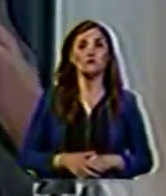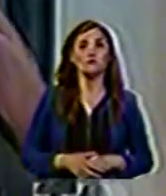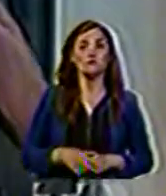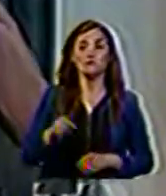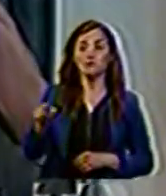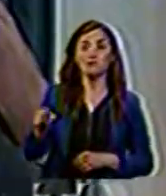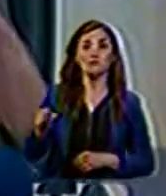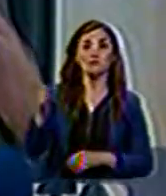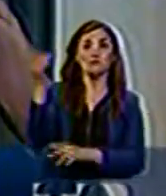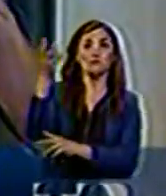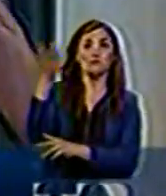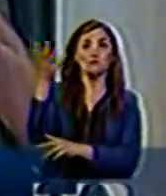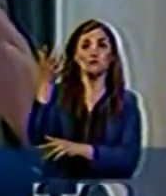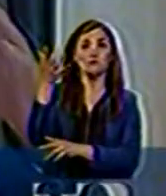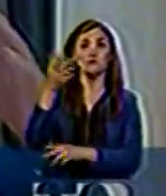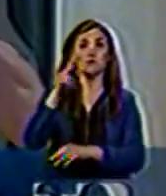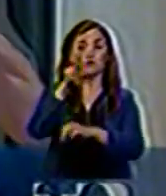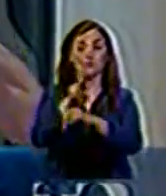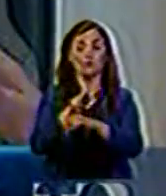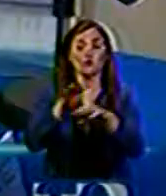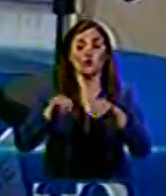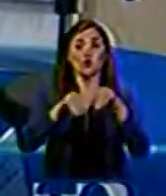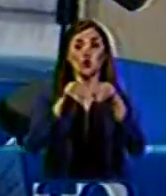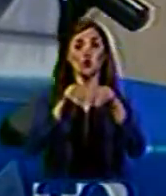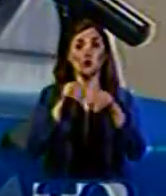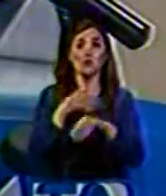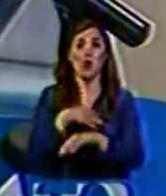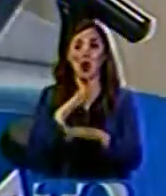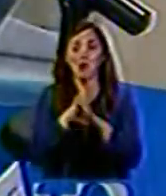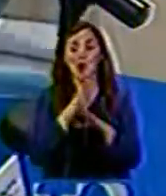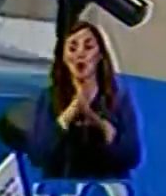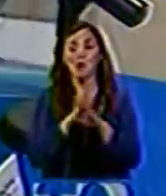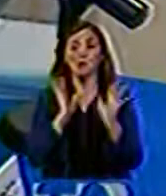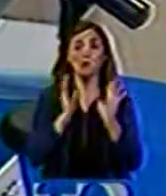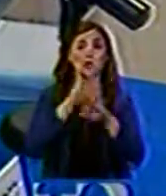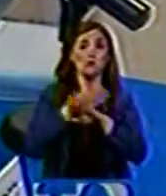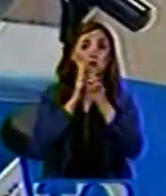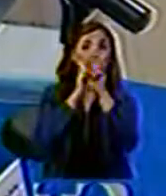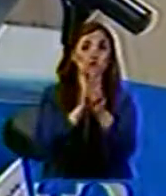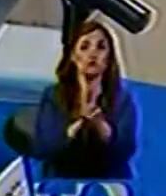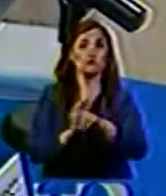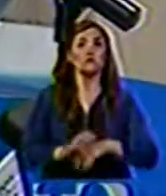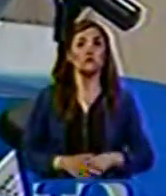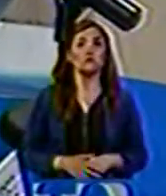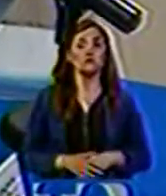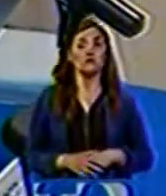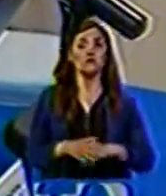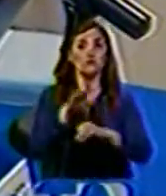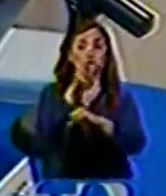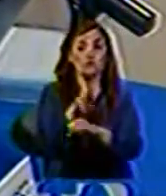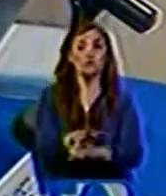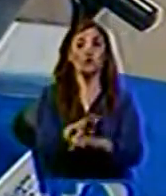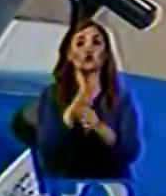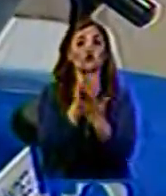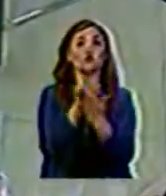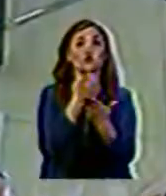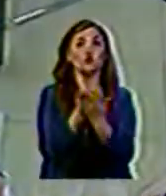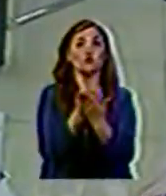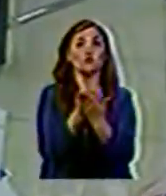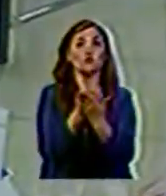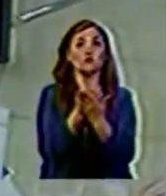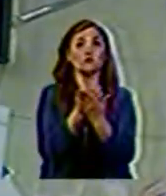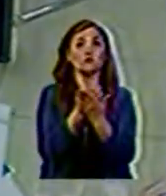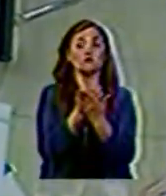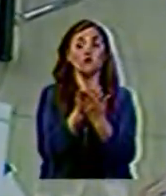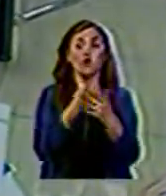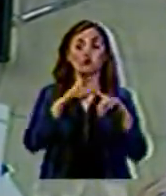escuchar al Superintendente. Esta también fue la oportunidad para que la postulante a la Superintendencia de Economía Popular y